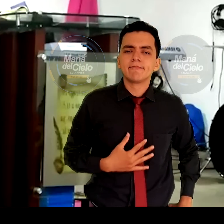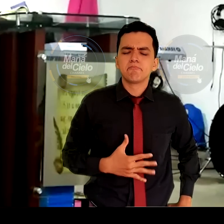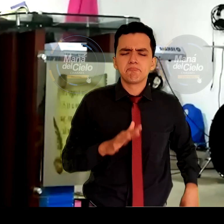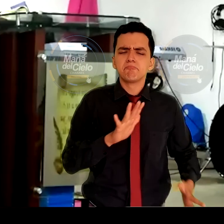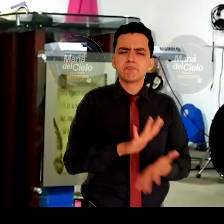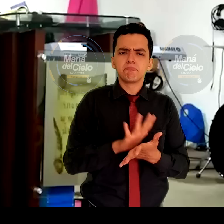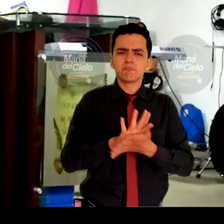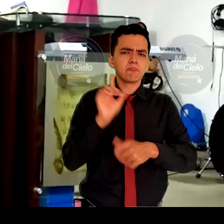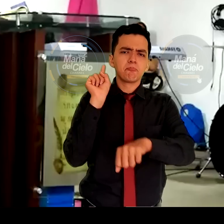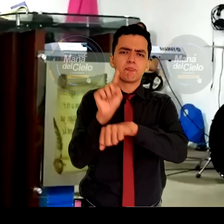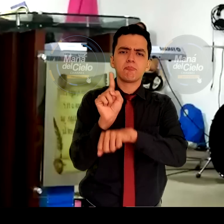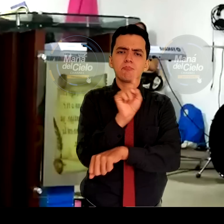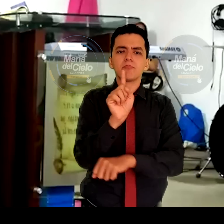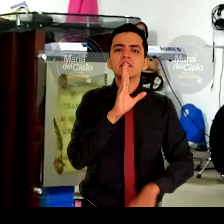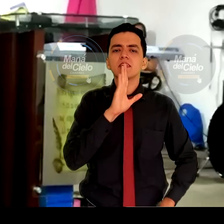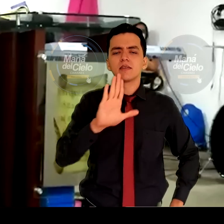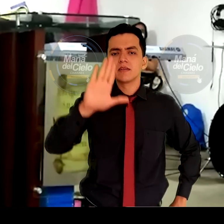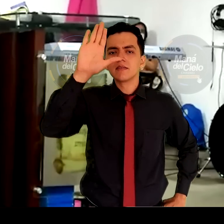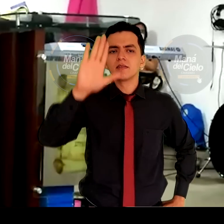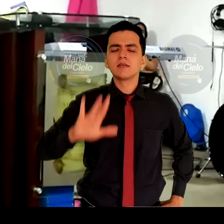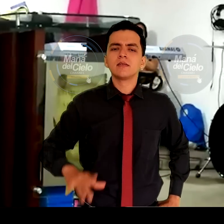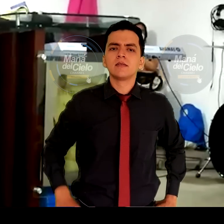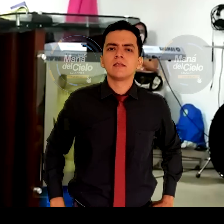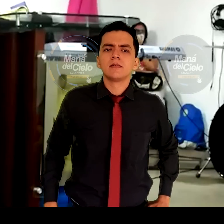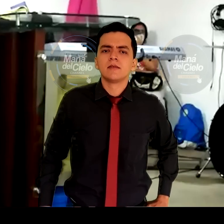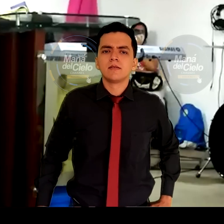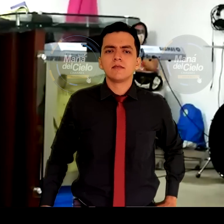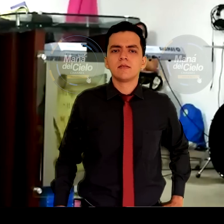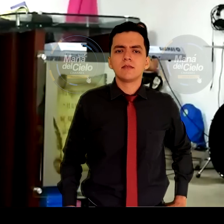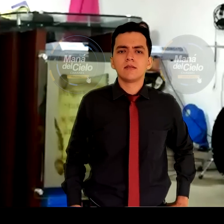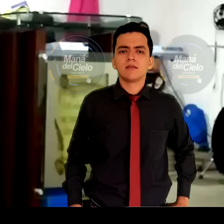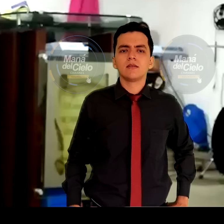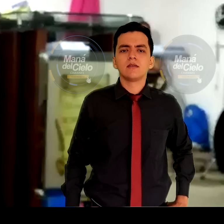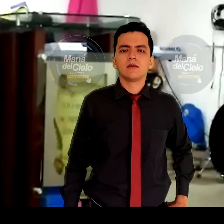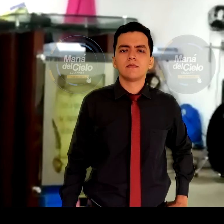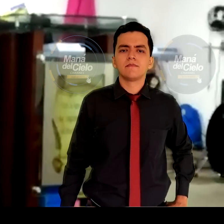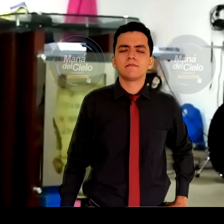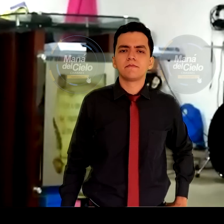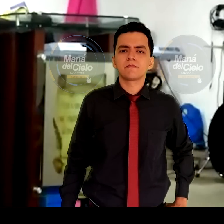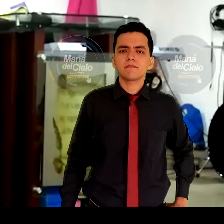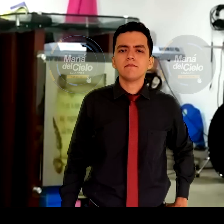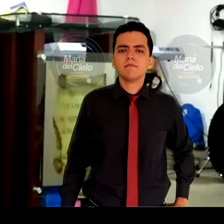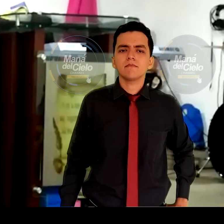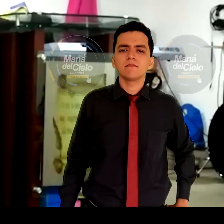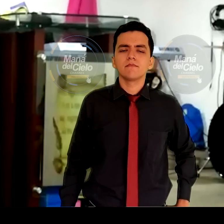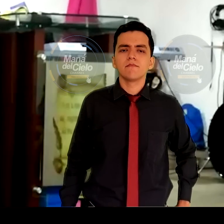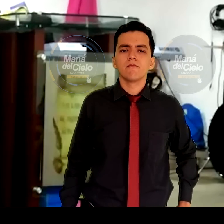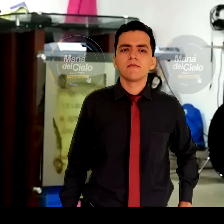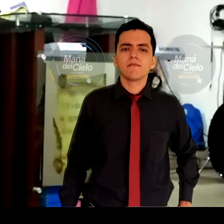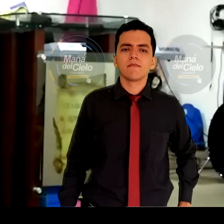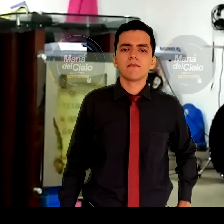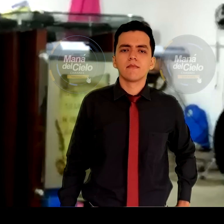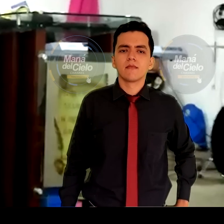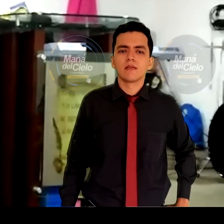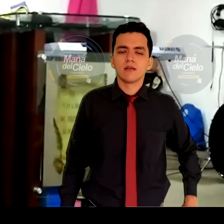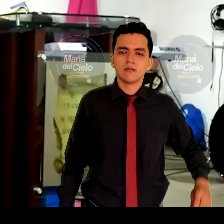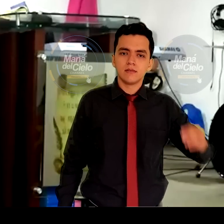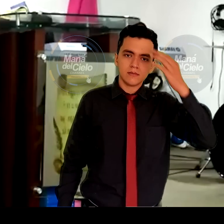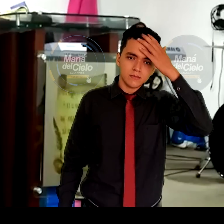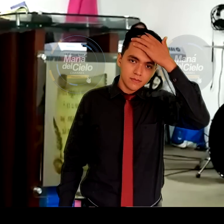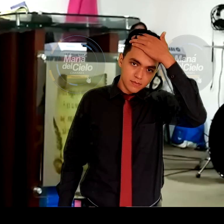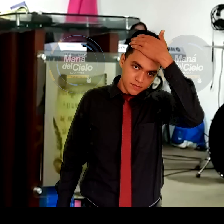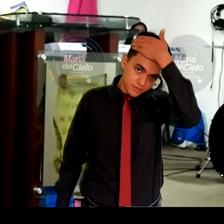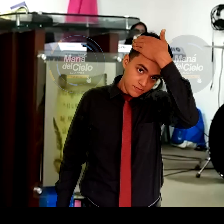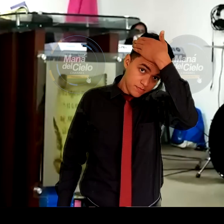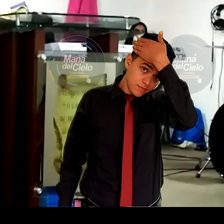Bueno, gracias, hermano, la prepara. Y el resto, gracias por ser tan sinceros. Usted no se alcanza a